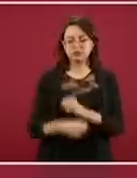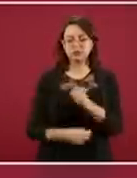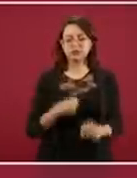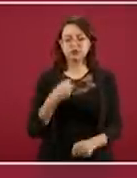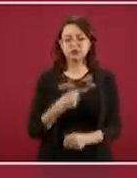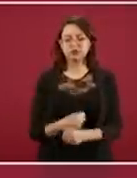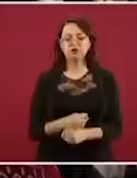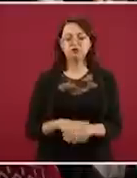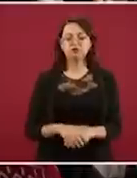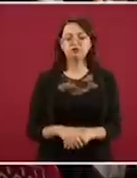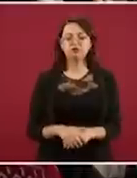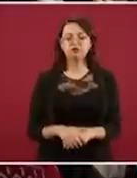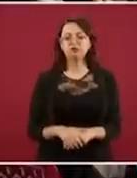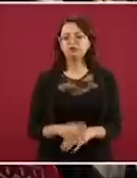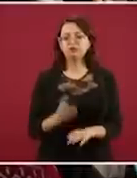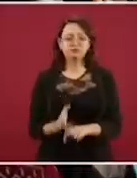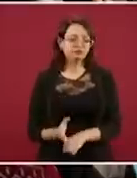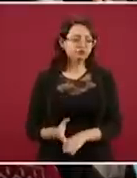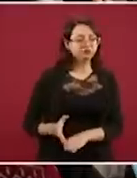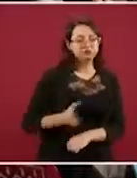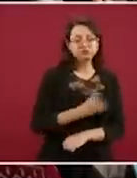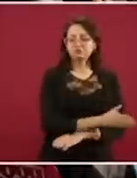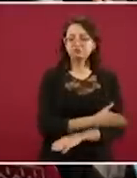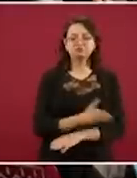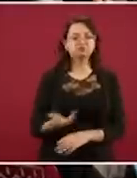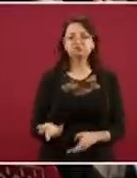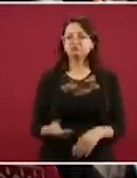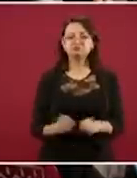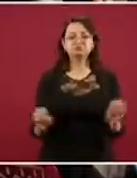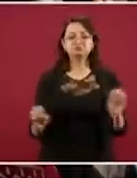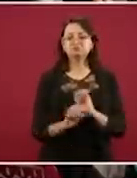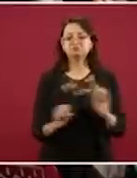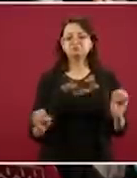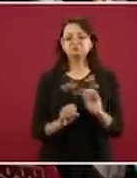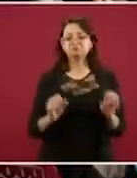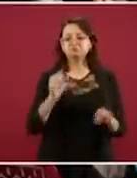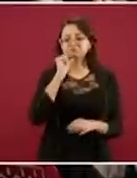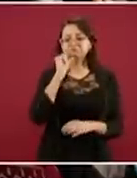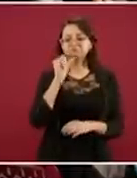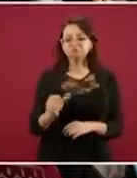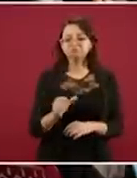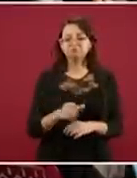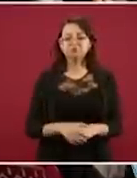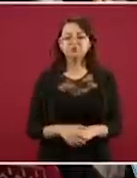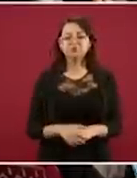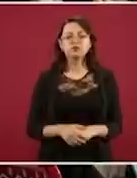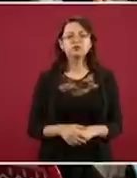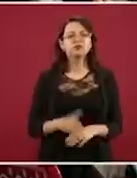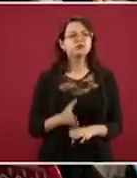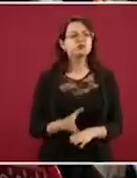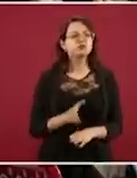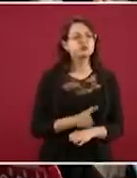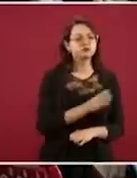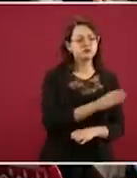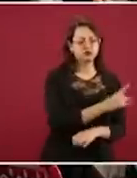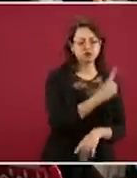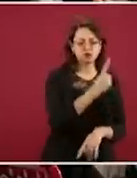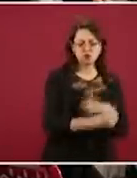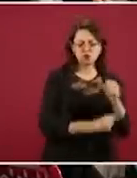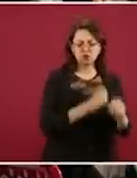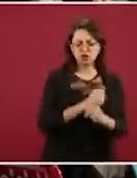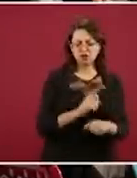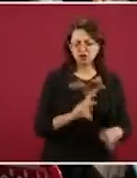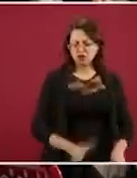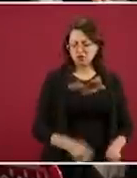No hay antecedente. Hay un año por una operación que se hizo, de una